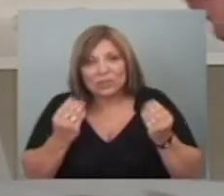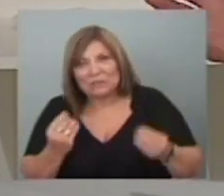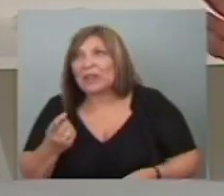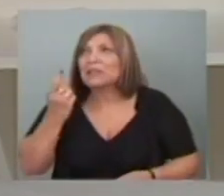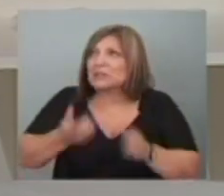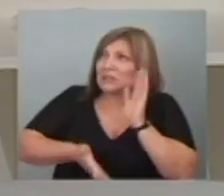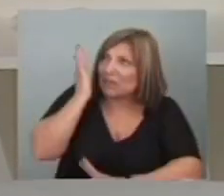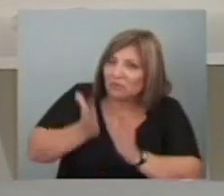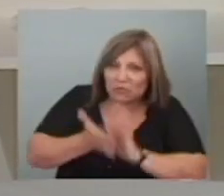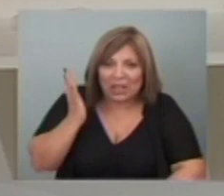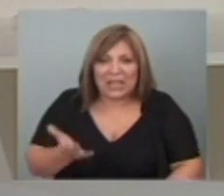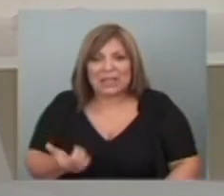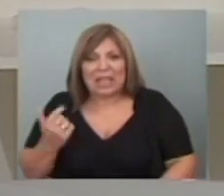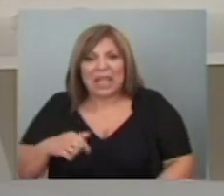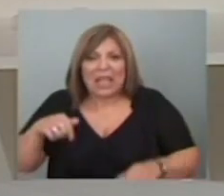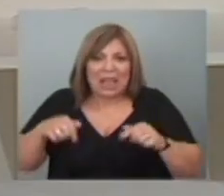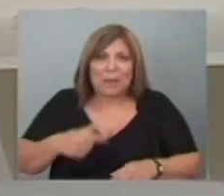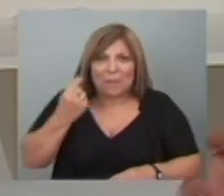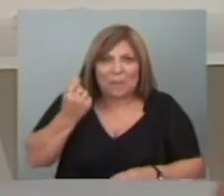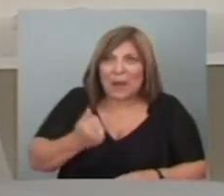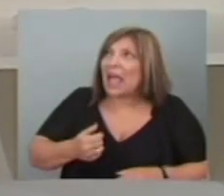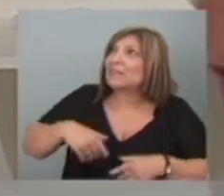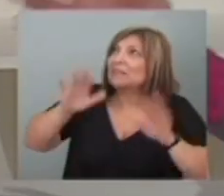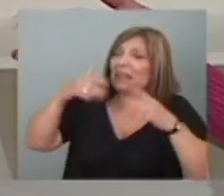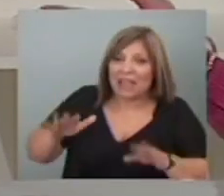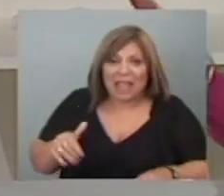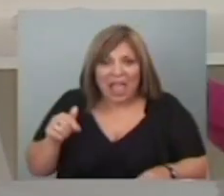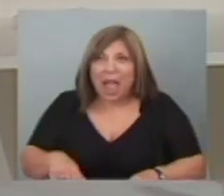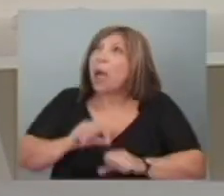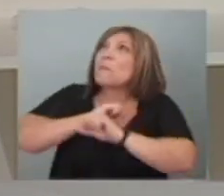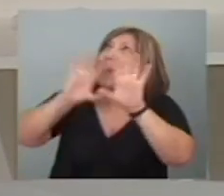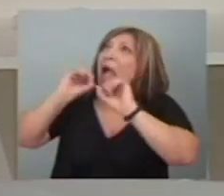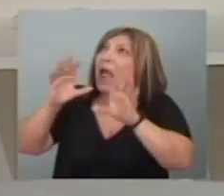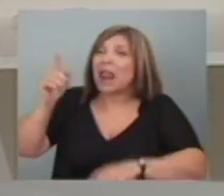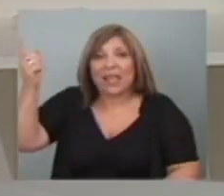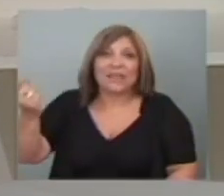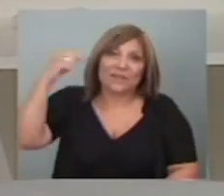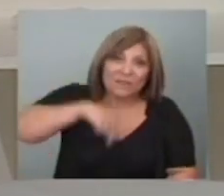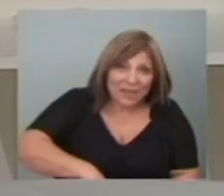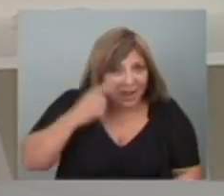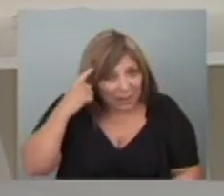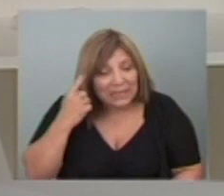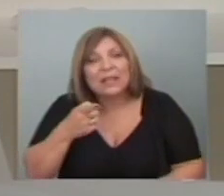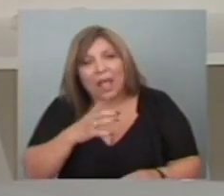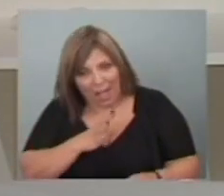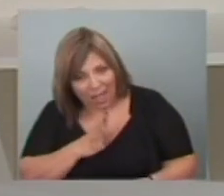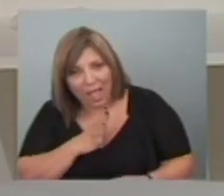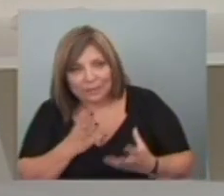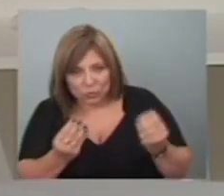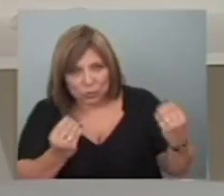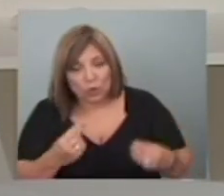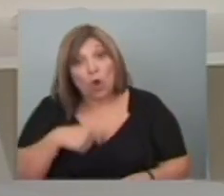porque se fueron y a buscar la plata y tal, y ahora que está mal allá, ahora se les ocurre volver. Eso pasa. Hay